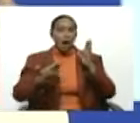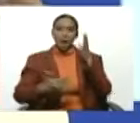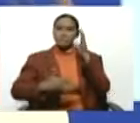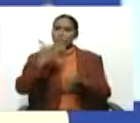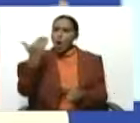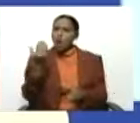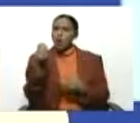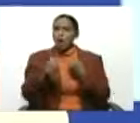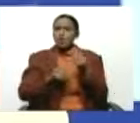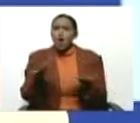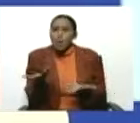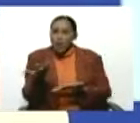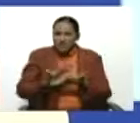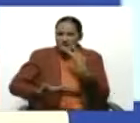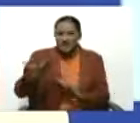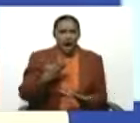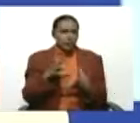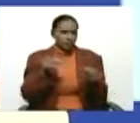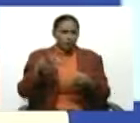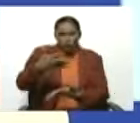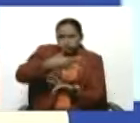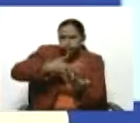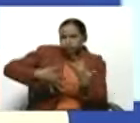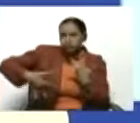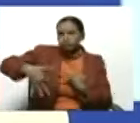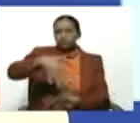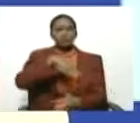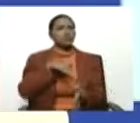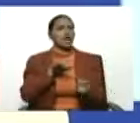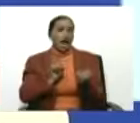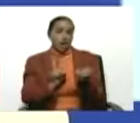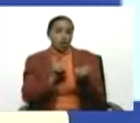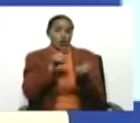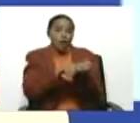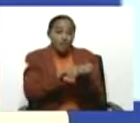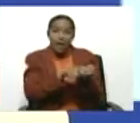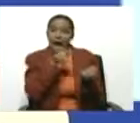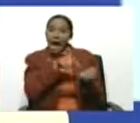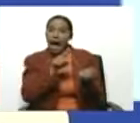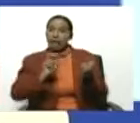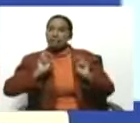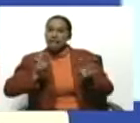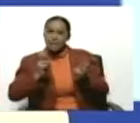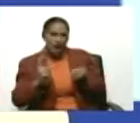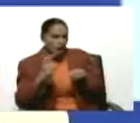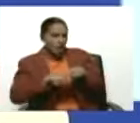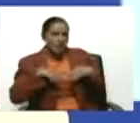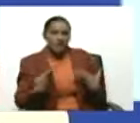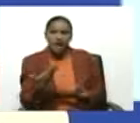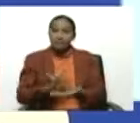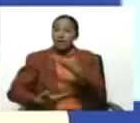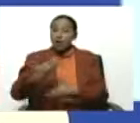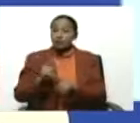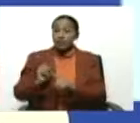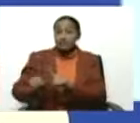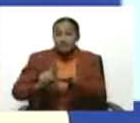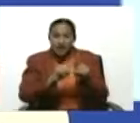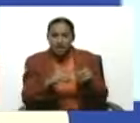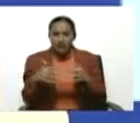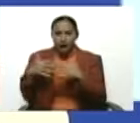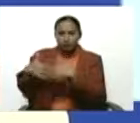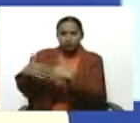cómo con la innovación y pueden incorporarla al negocio de todas las distintas industrias que teníamos